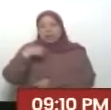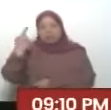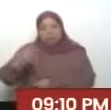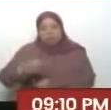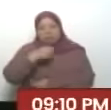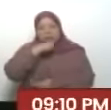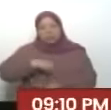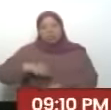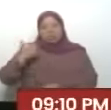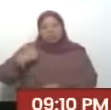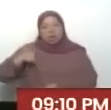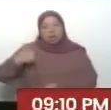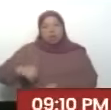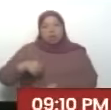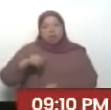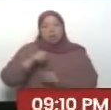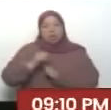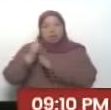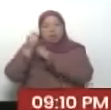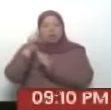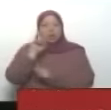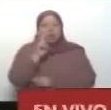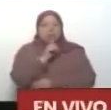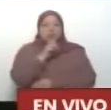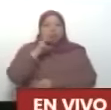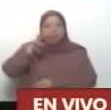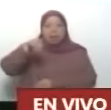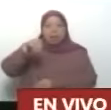¿no? Y San Martín se fue al exilio en Europa,